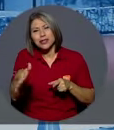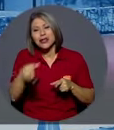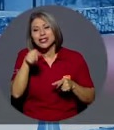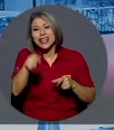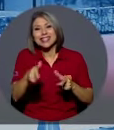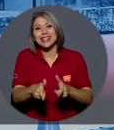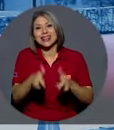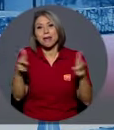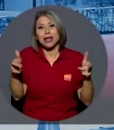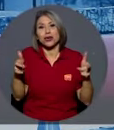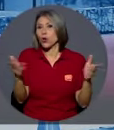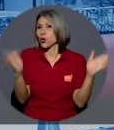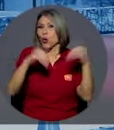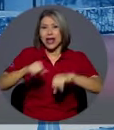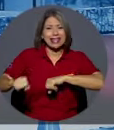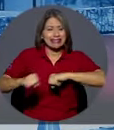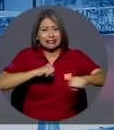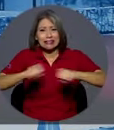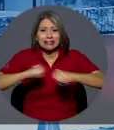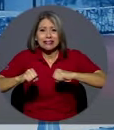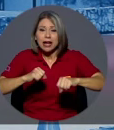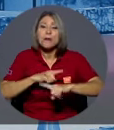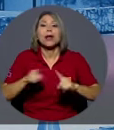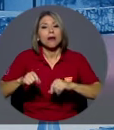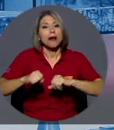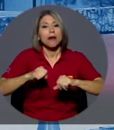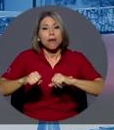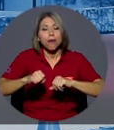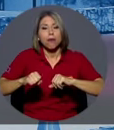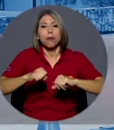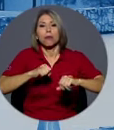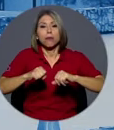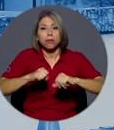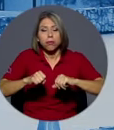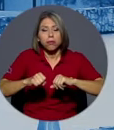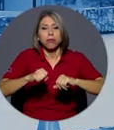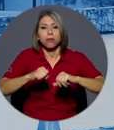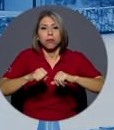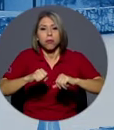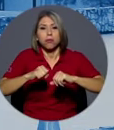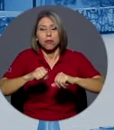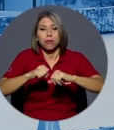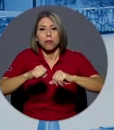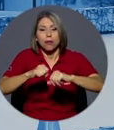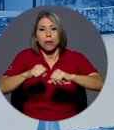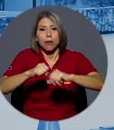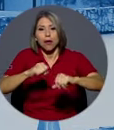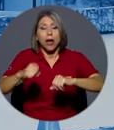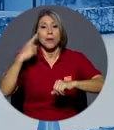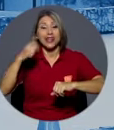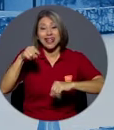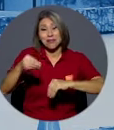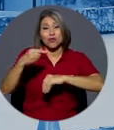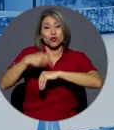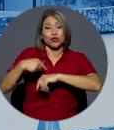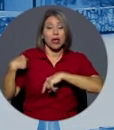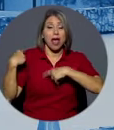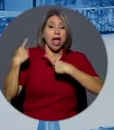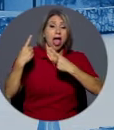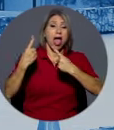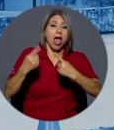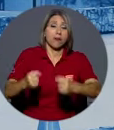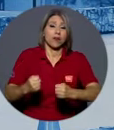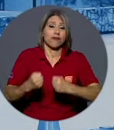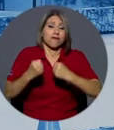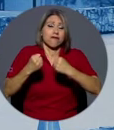Entonces, no hay potencial para terremotos grandes, pero si estos sismos ocurren muy superficiales, como han acumulado energía por mucho